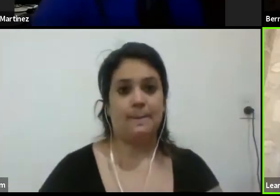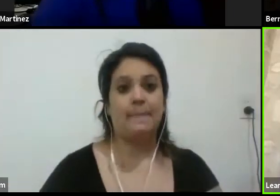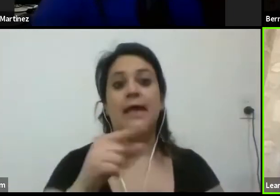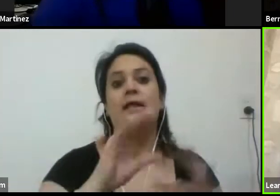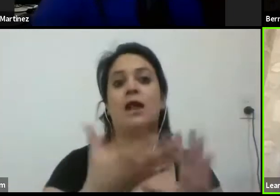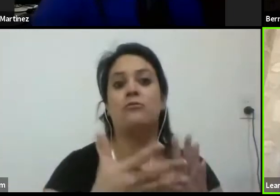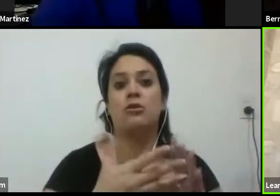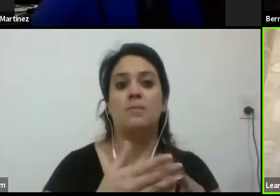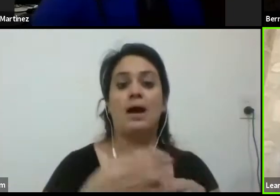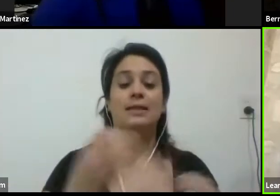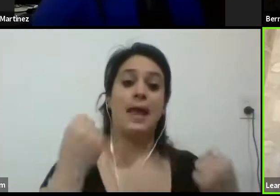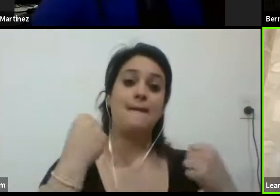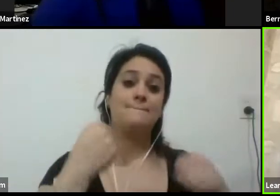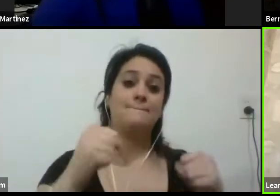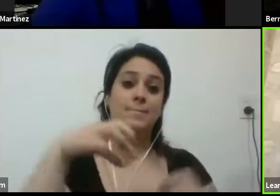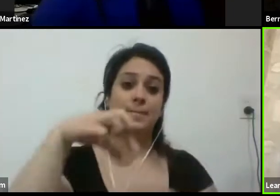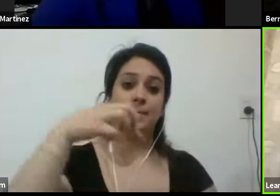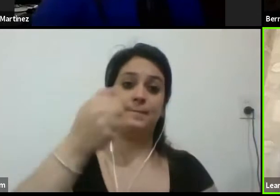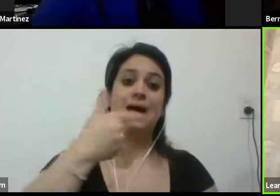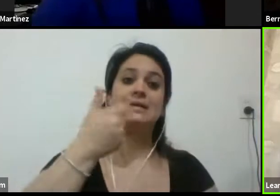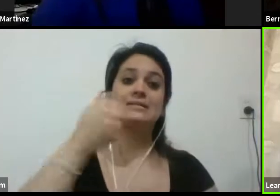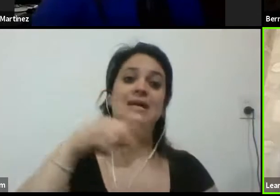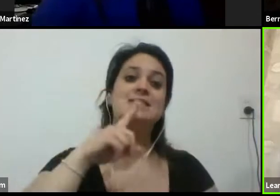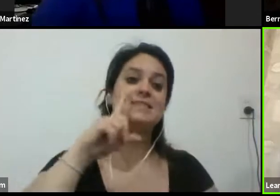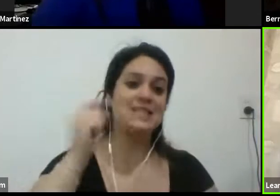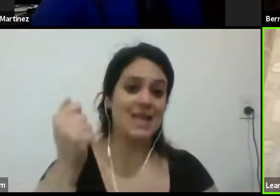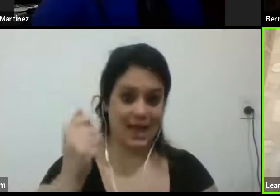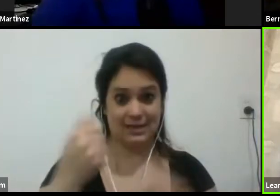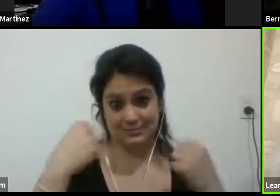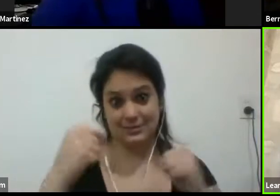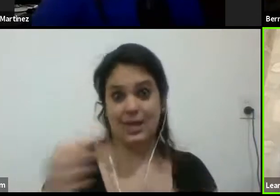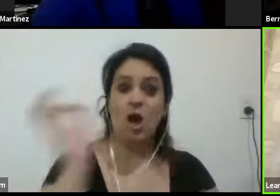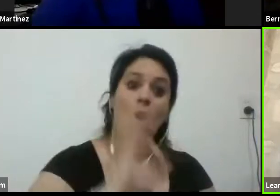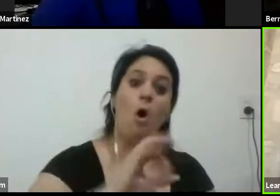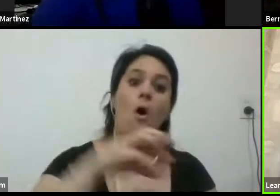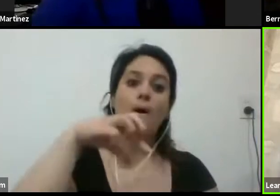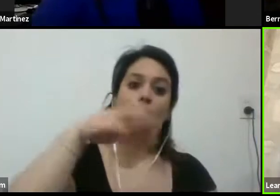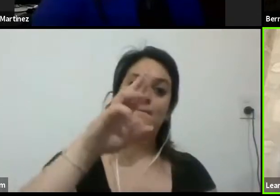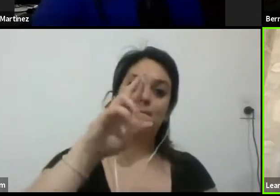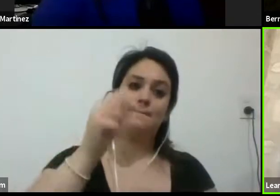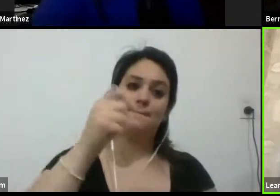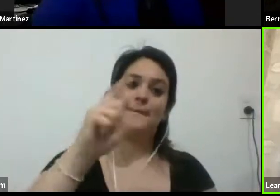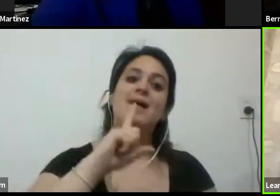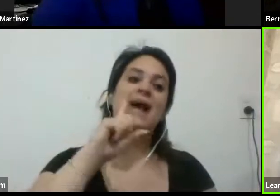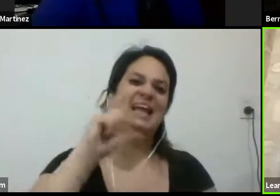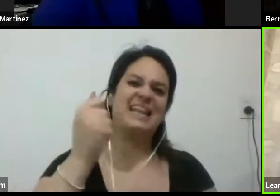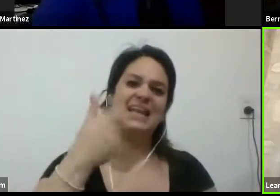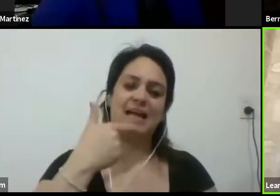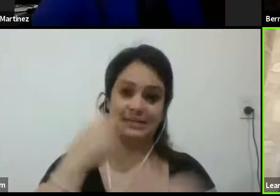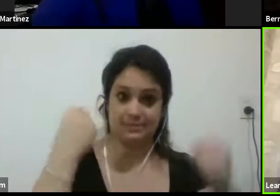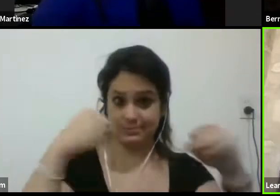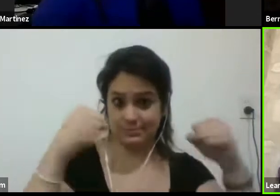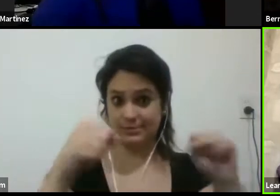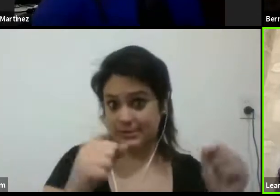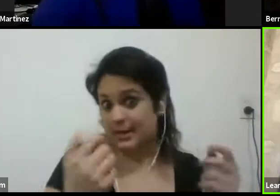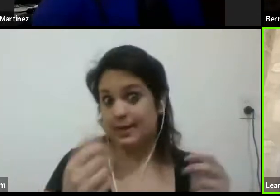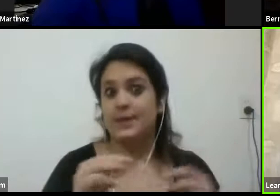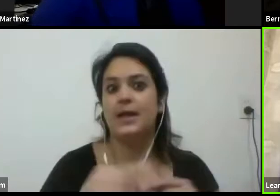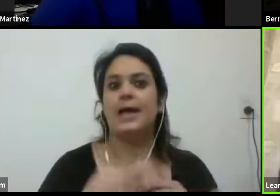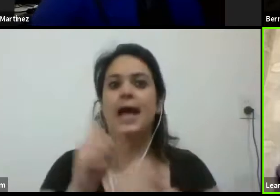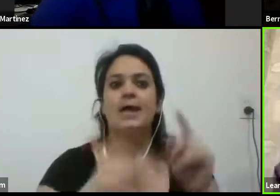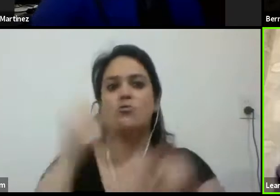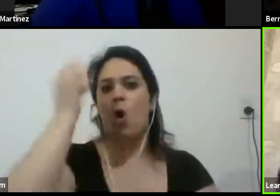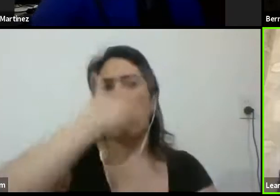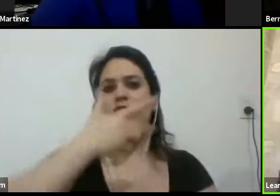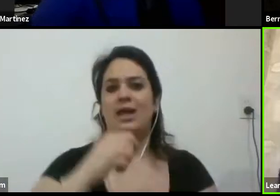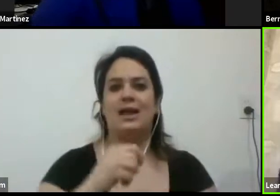de pasantía oa través de la modalidad de prácticas prácticas profesionales que por ejemplo hay algunos hoteles de